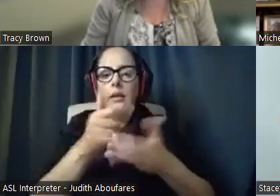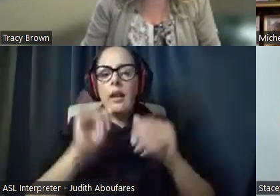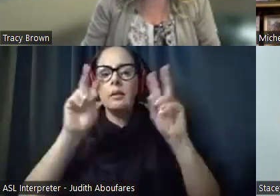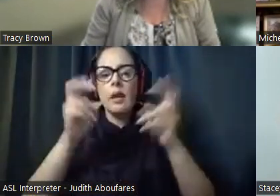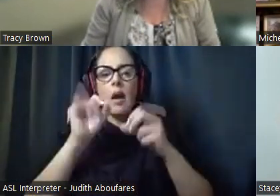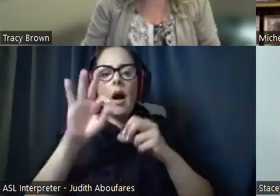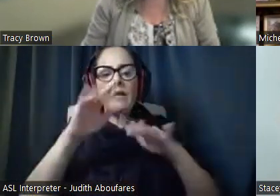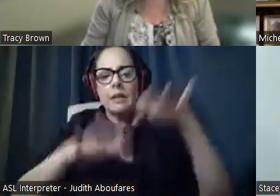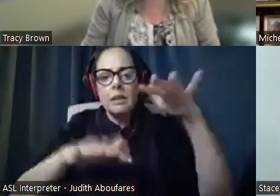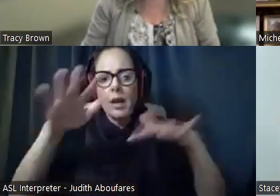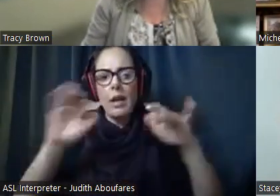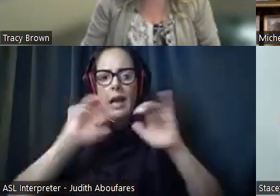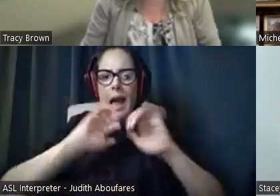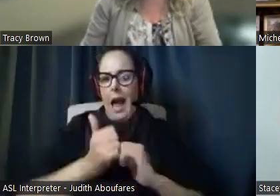de